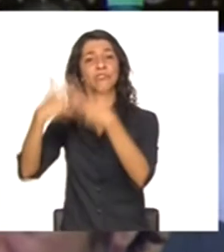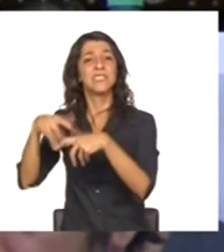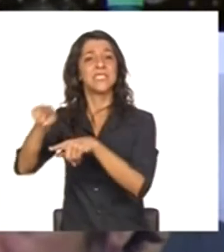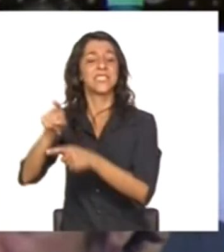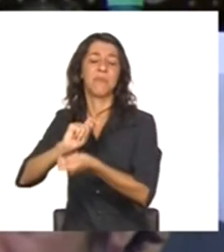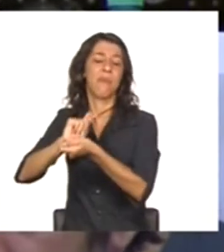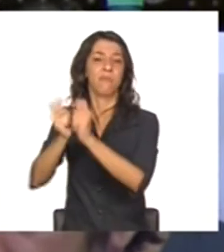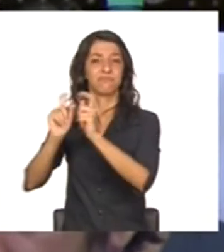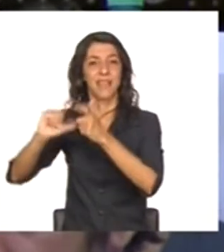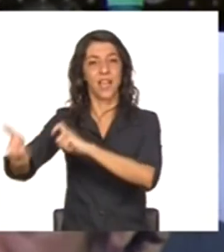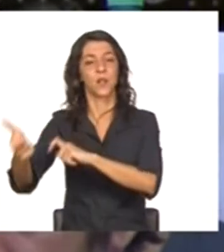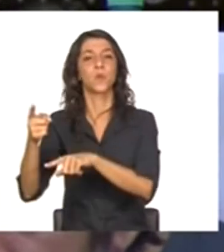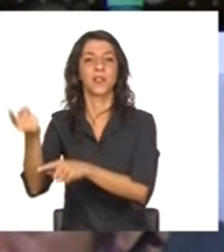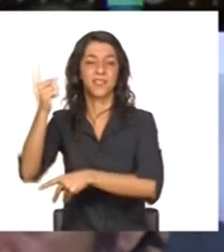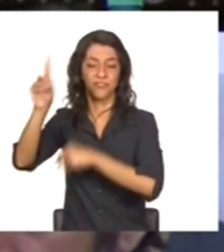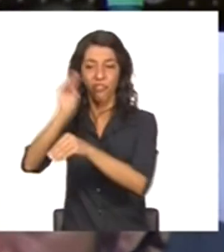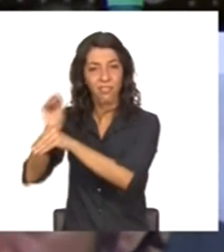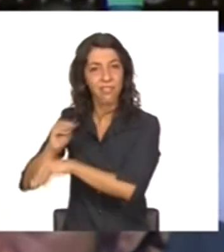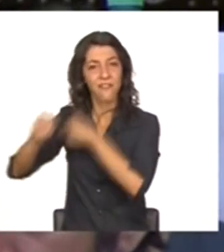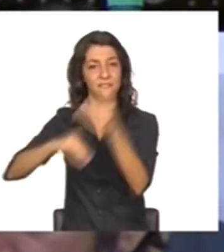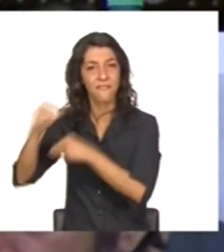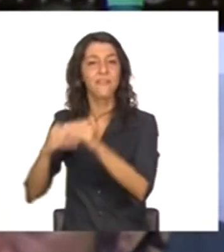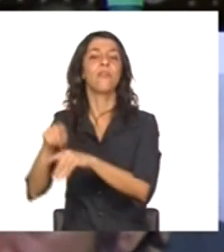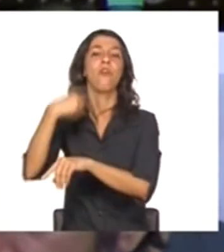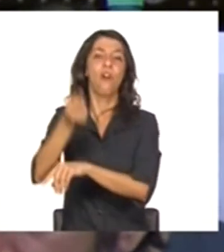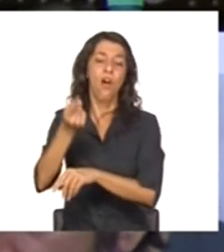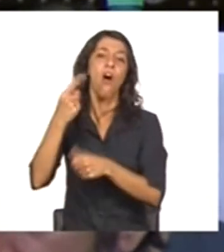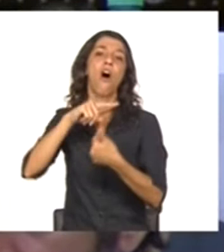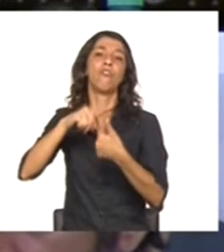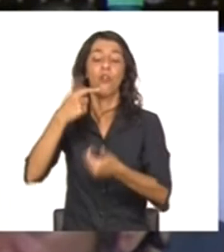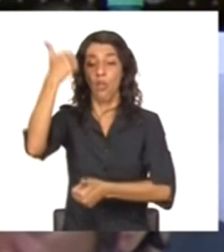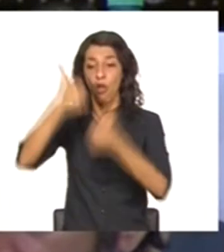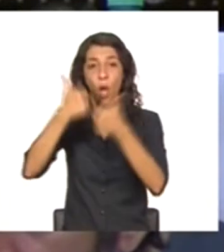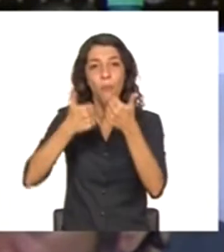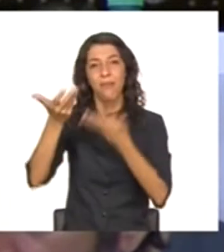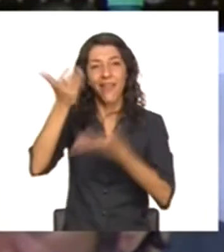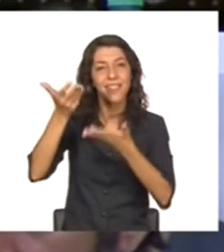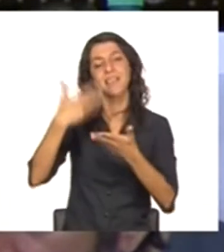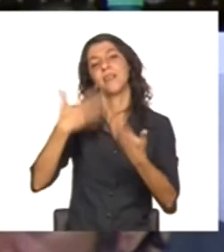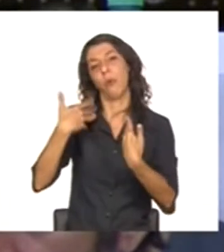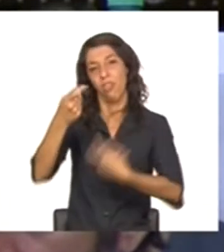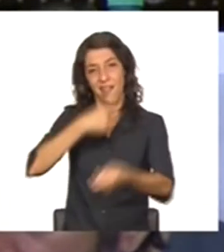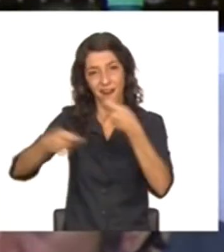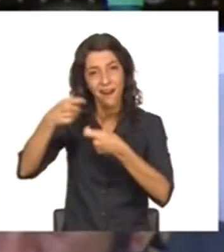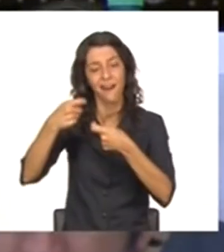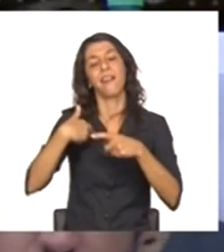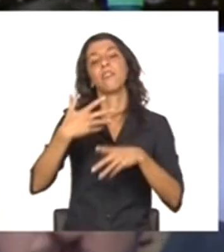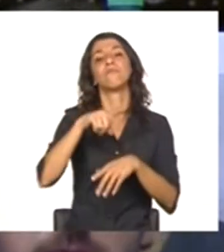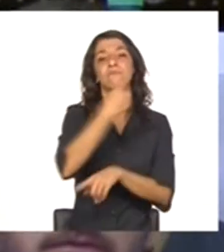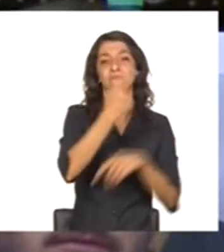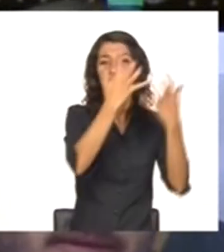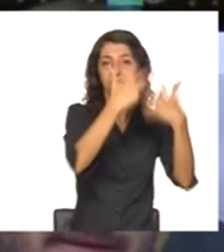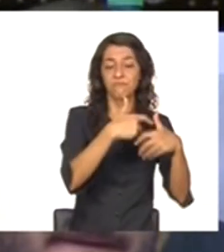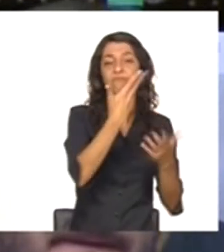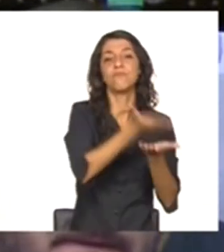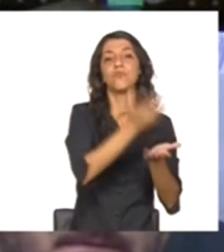asignaciones familiares, implementar regulaciones a la ley de protección de la competencia, presentar un proyecto de ley sobre buenas prácticas en el sector financiero